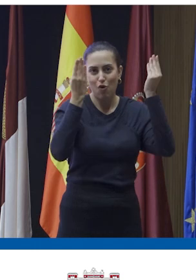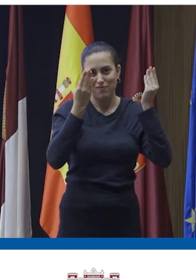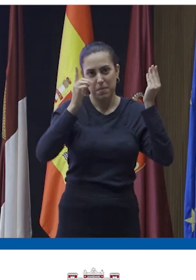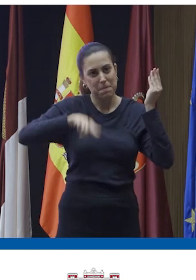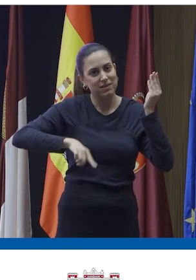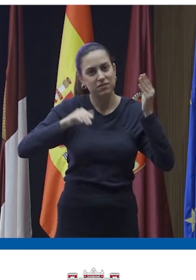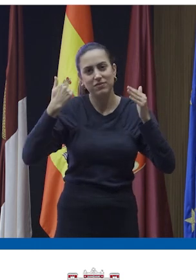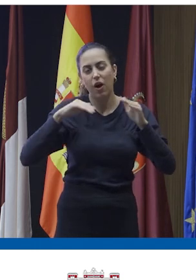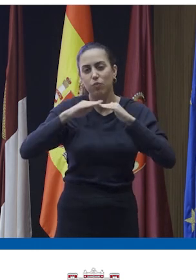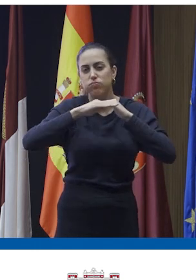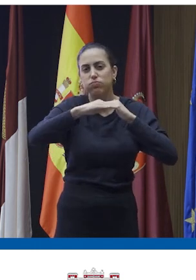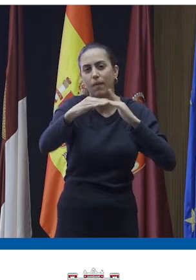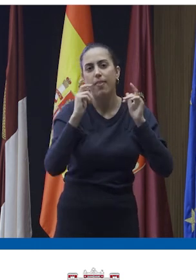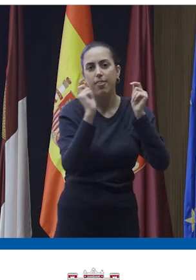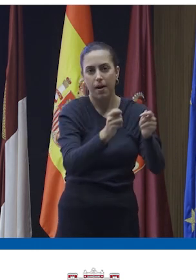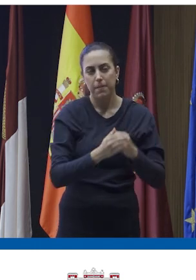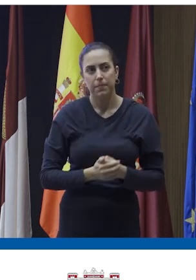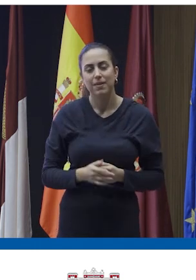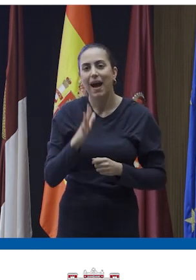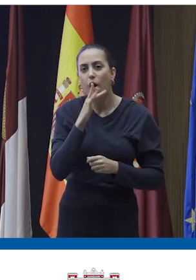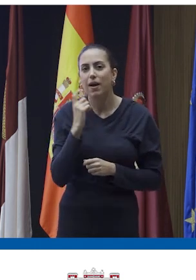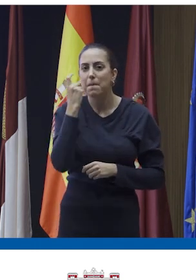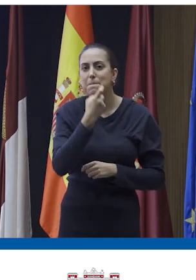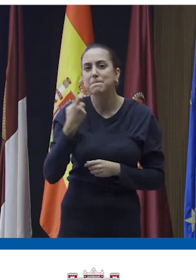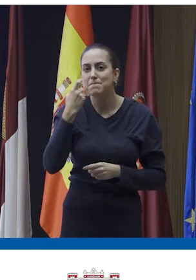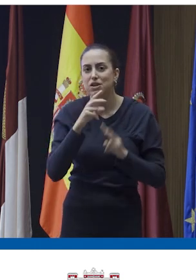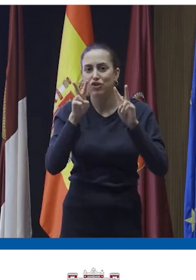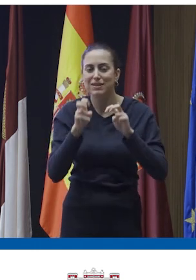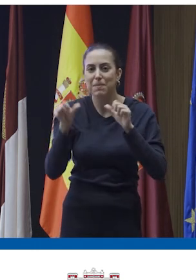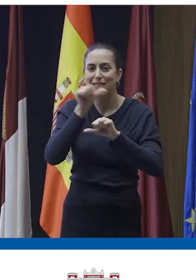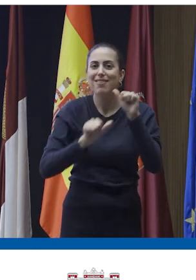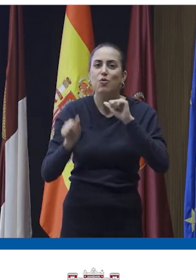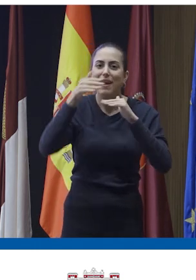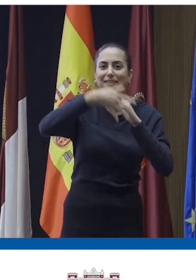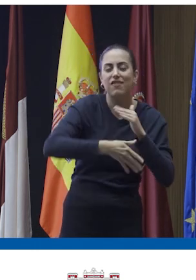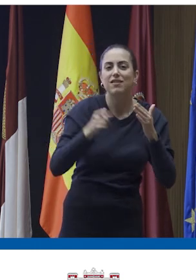estabilizar. Y bueno, pues ahora vamos a hablar de mitos sobre la cirugía de la catarata y vamos a